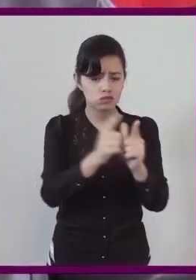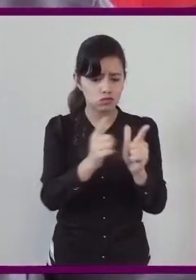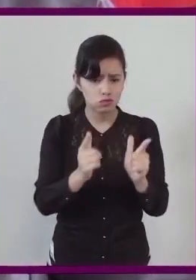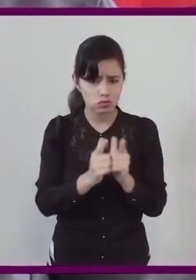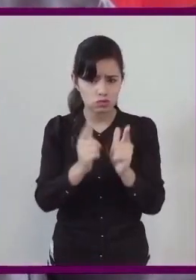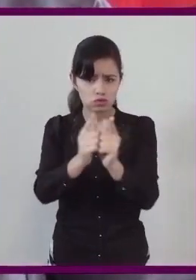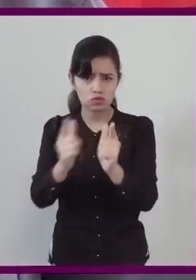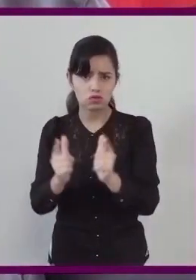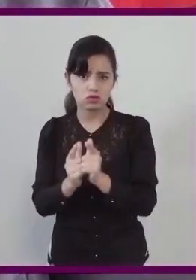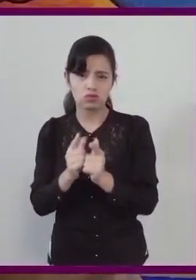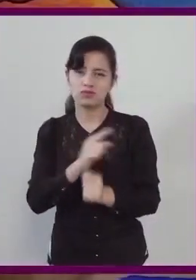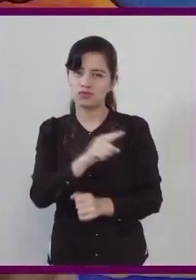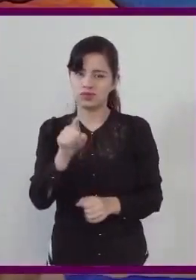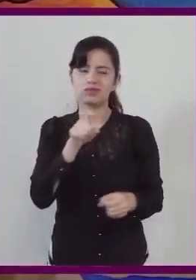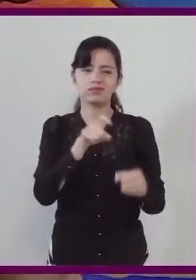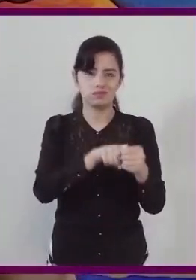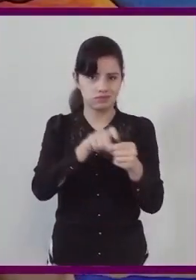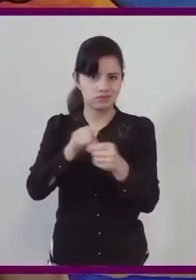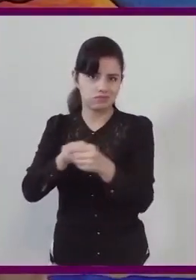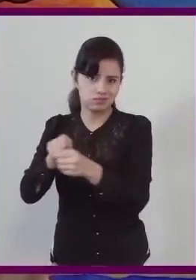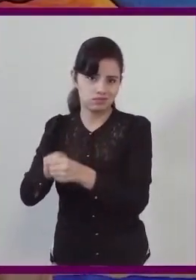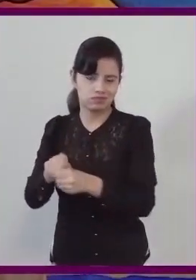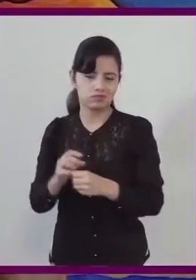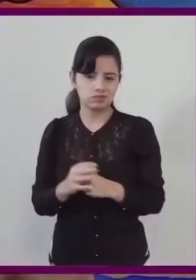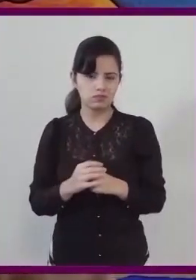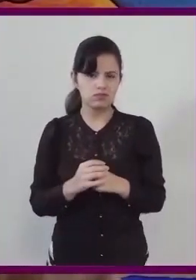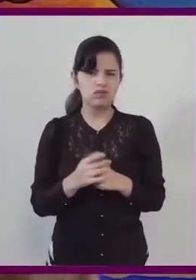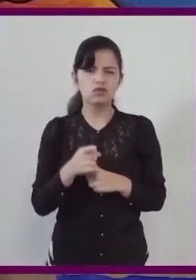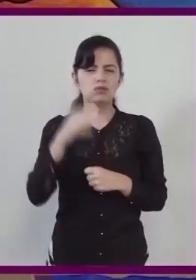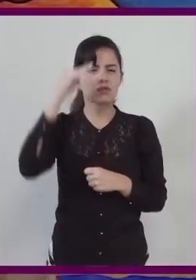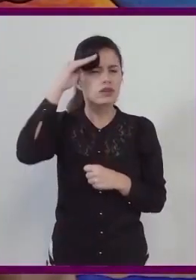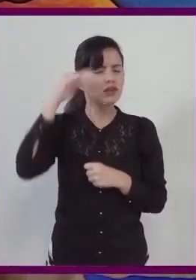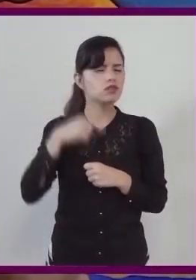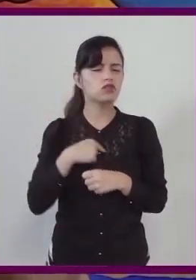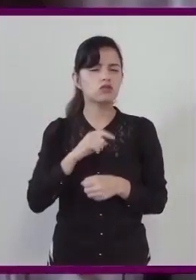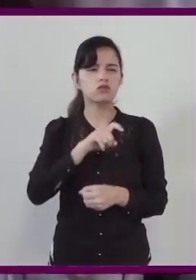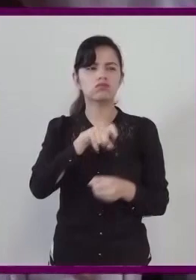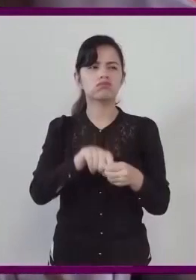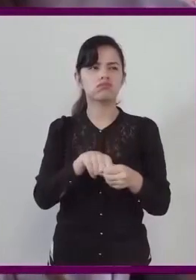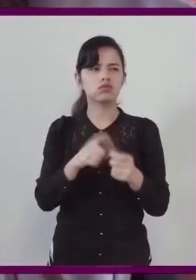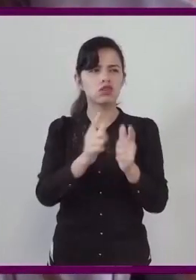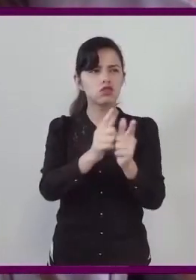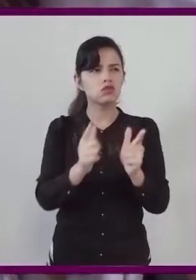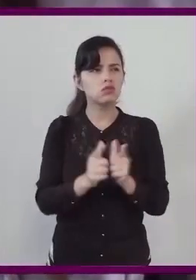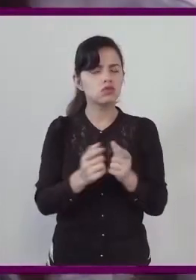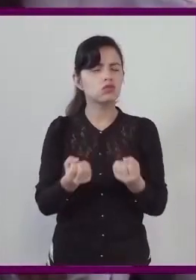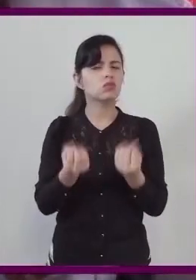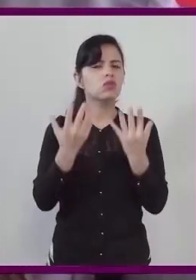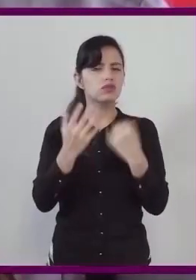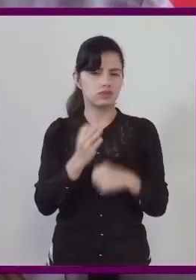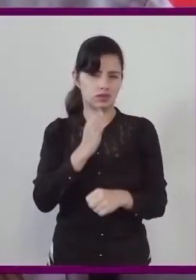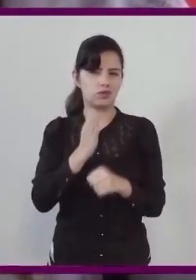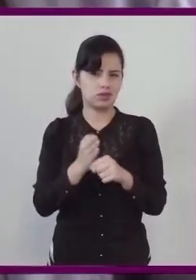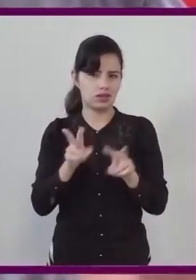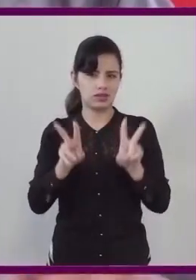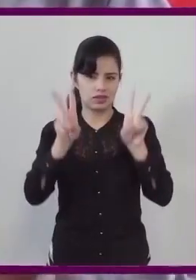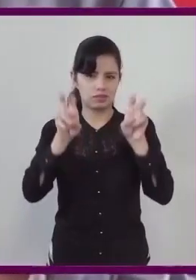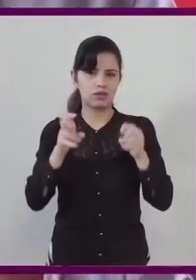son a los que pertenecemos. ¿Te has puesto a pensar a cuántos grupos perteneces? De eso va hoy Jóvenes en